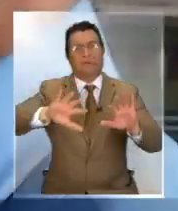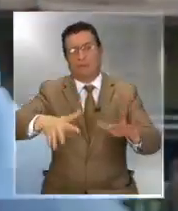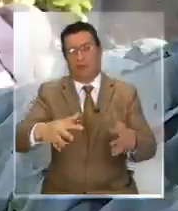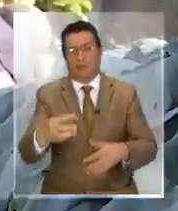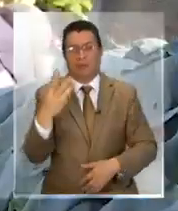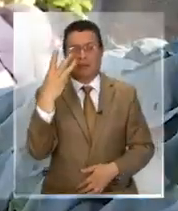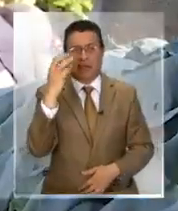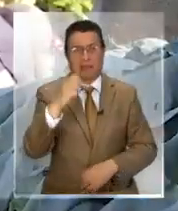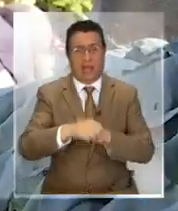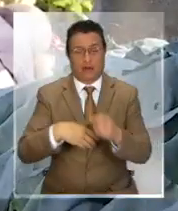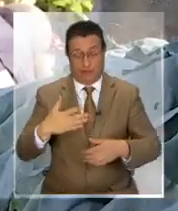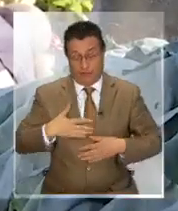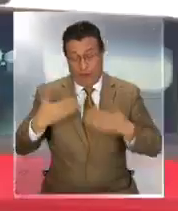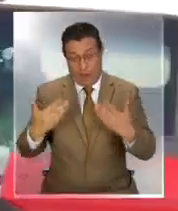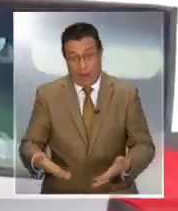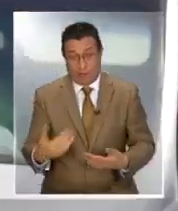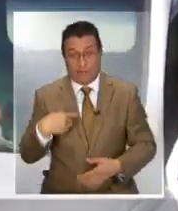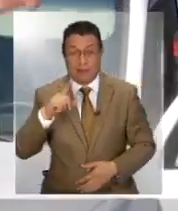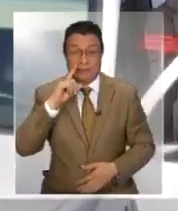tengo 39.